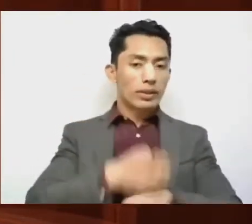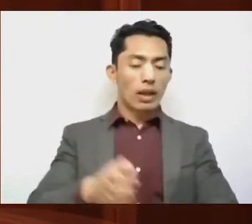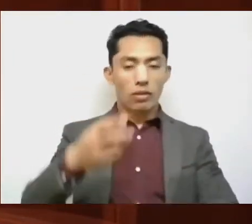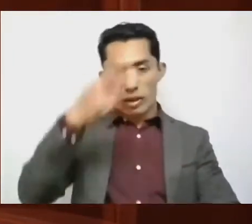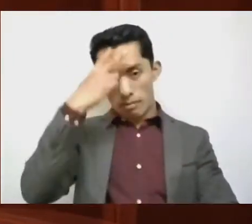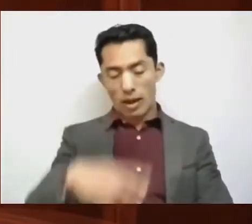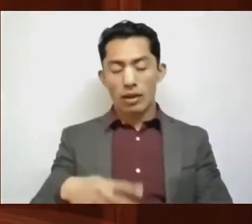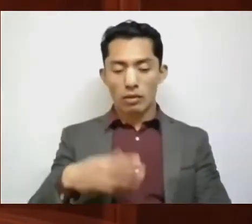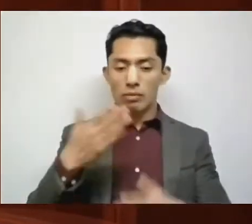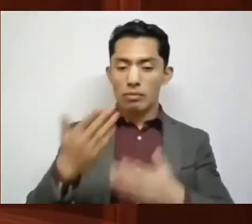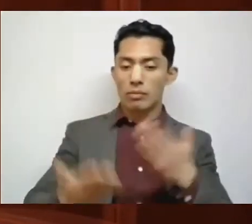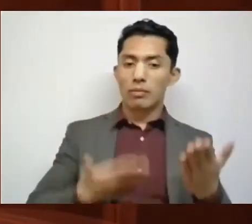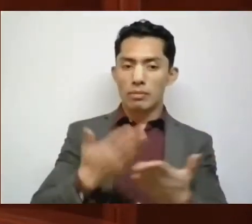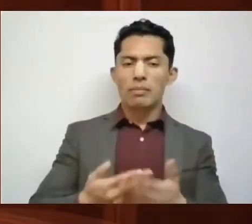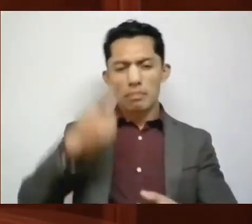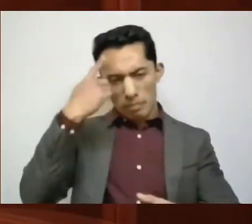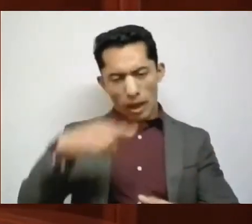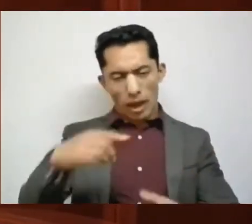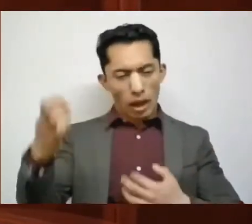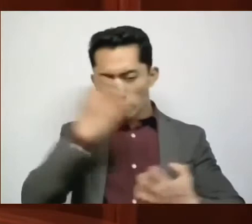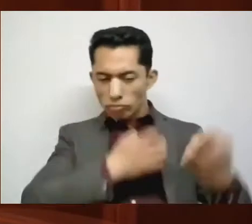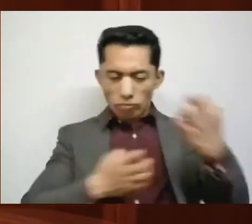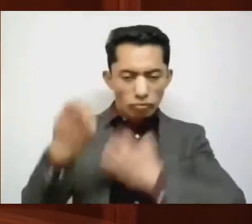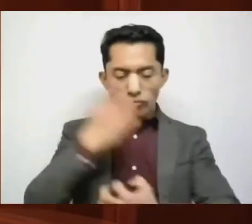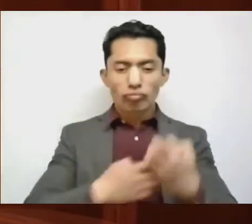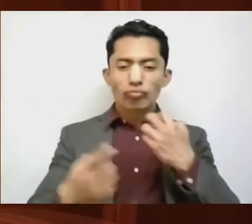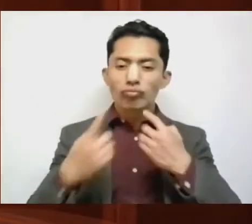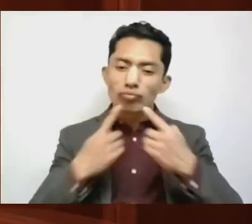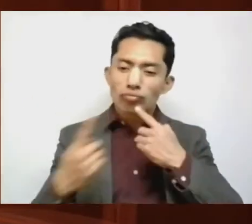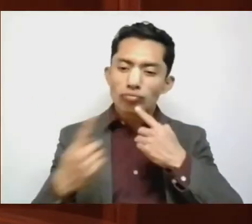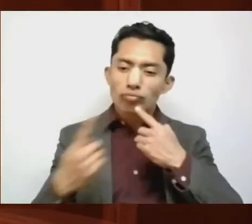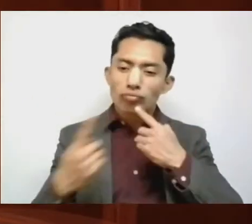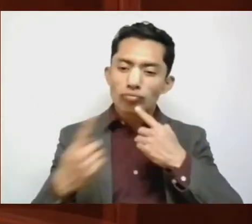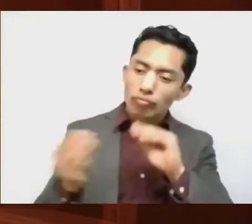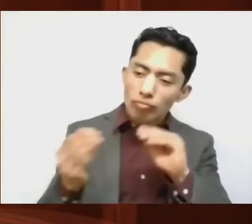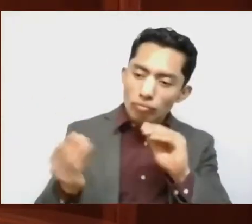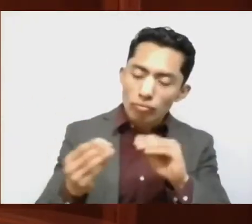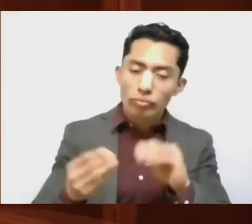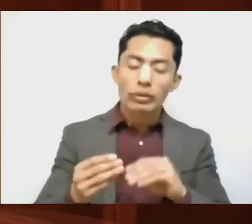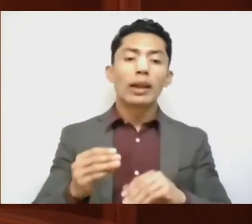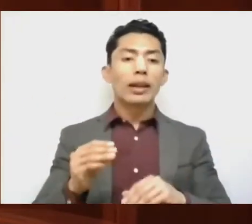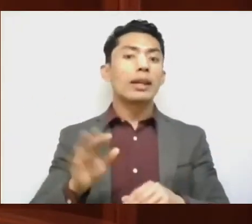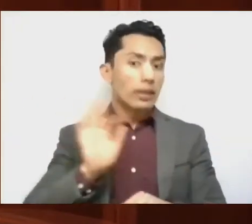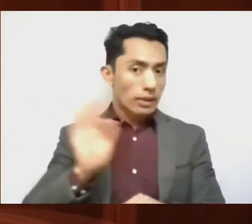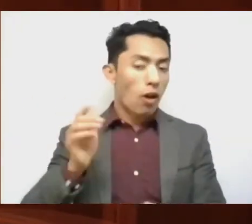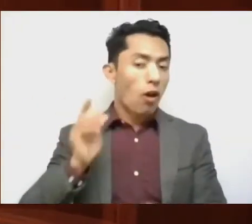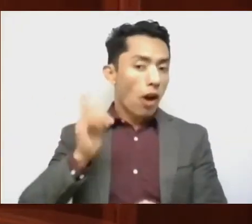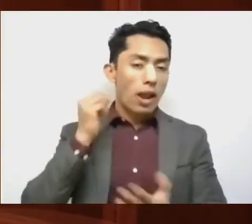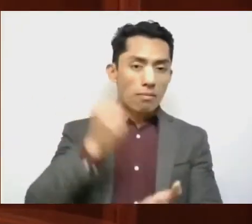México, para su análisis, discusión y, en su caso, aprobación. Es cuanto.